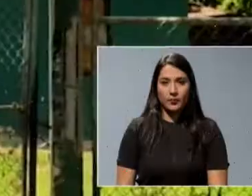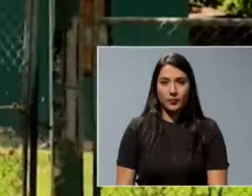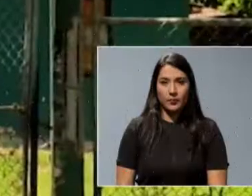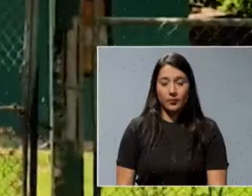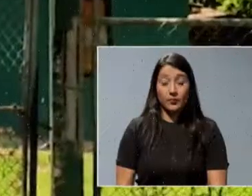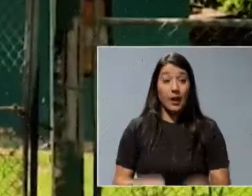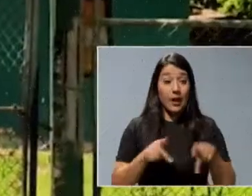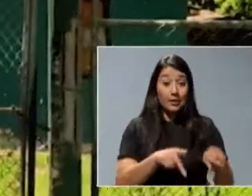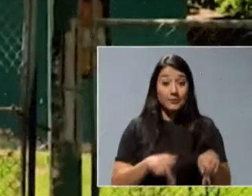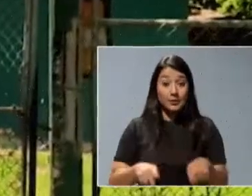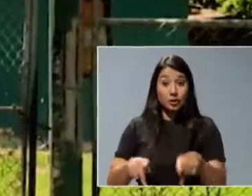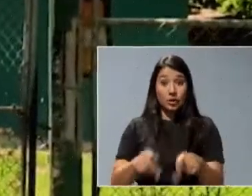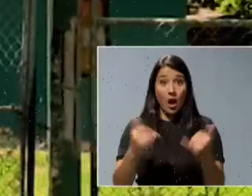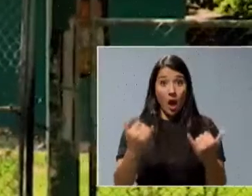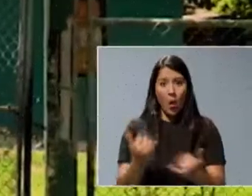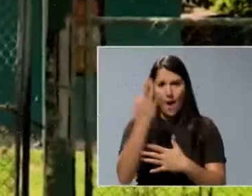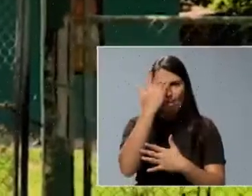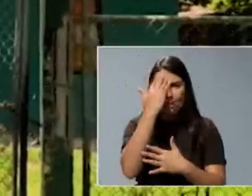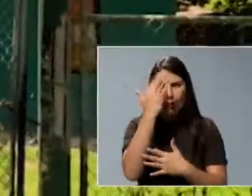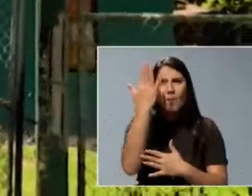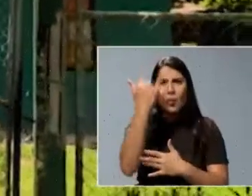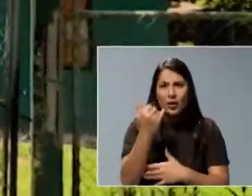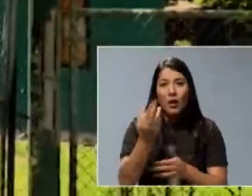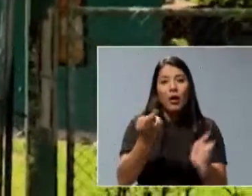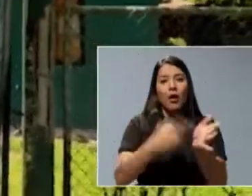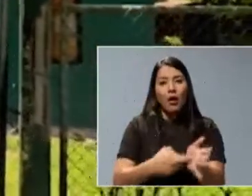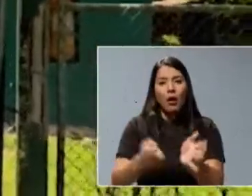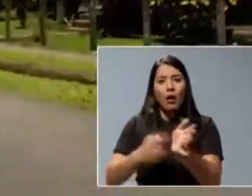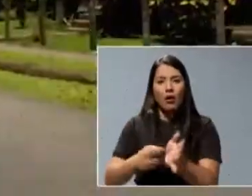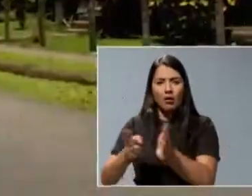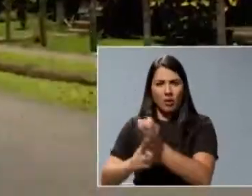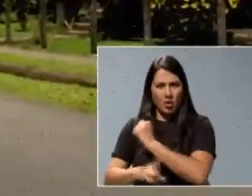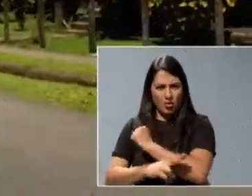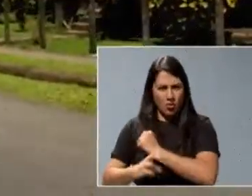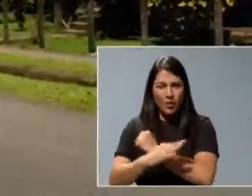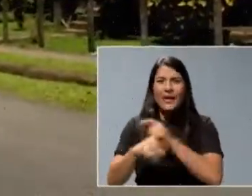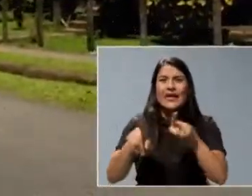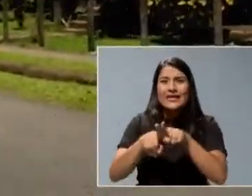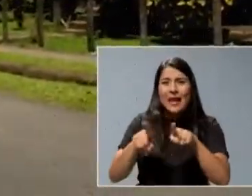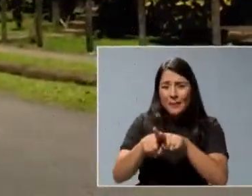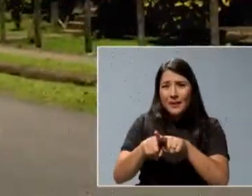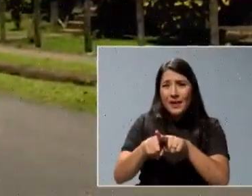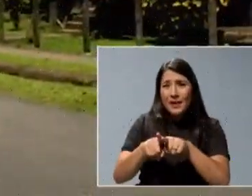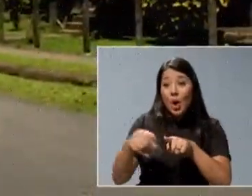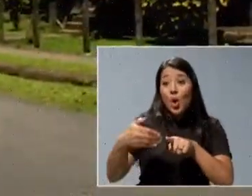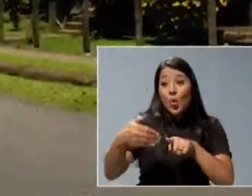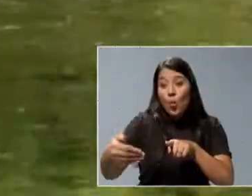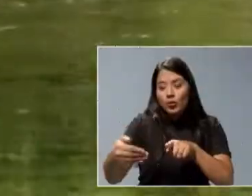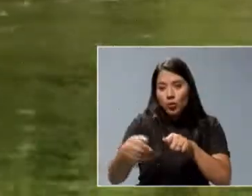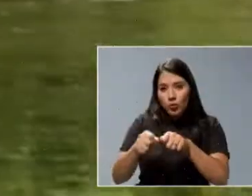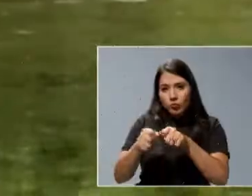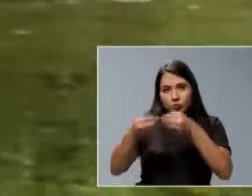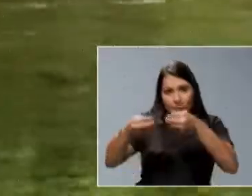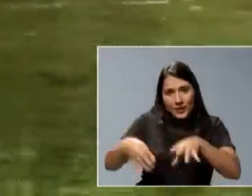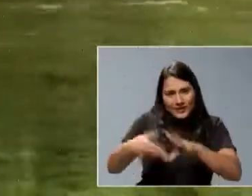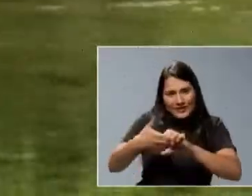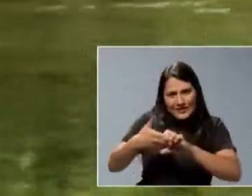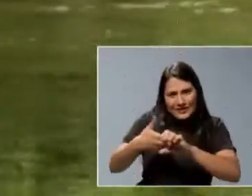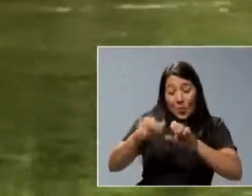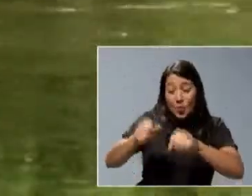La gente está preocupada porque los robos se repitan y porque además los derrames contaminan el medio ambiente. El combustible